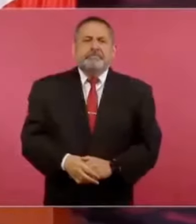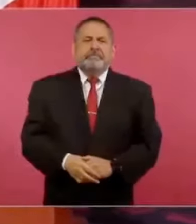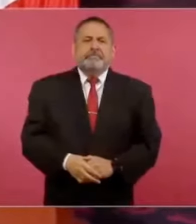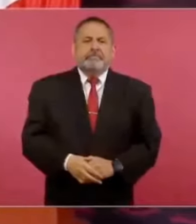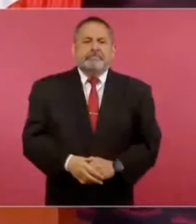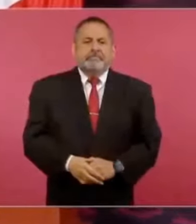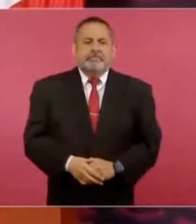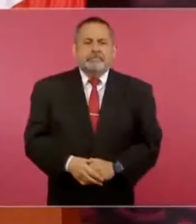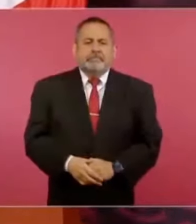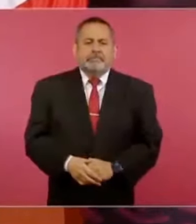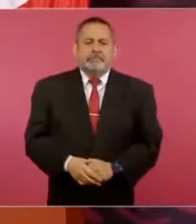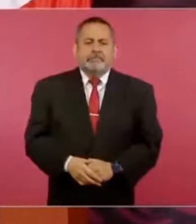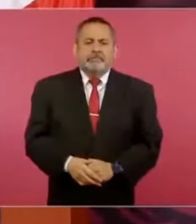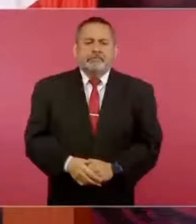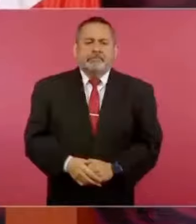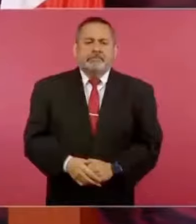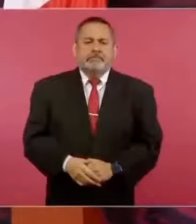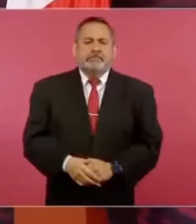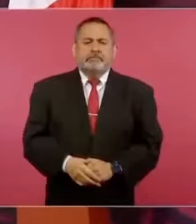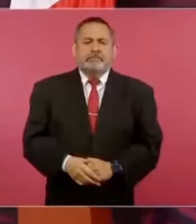Ahí